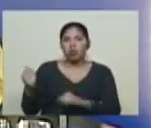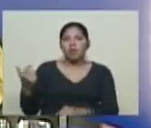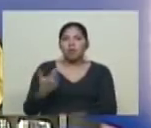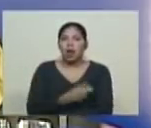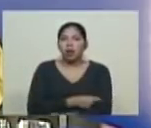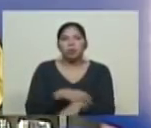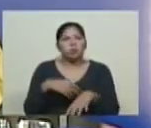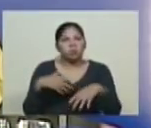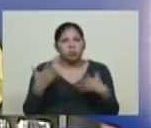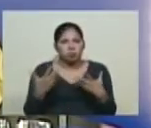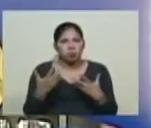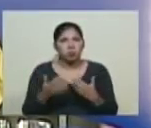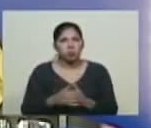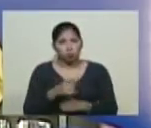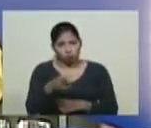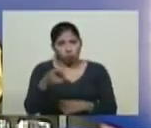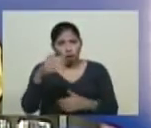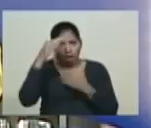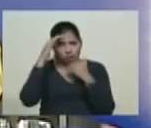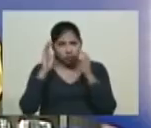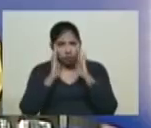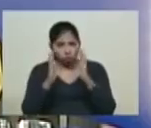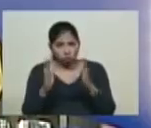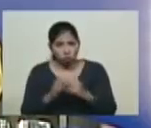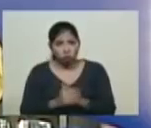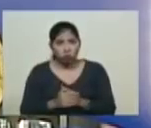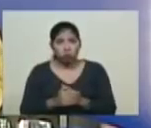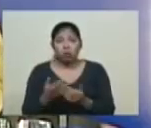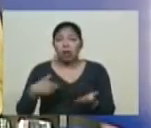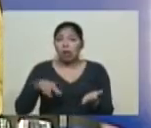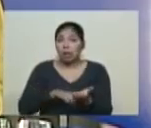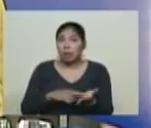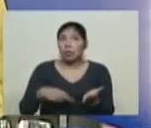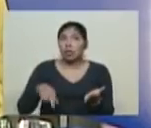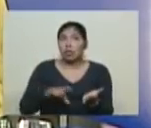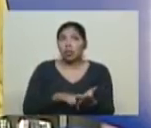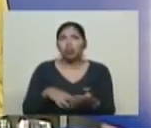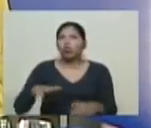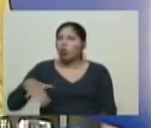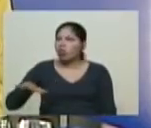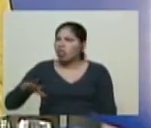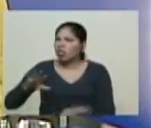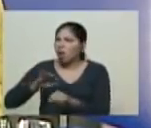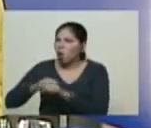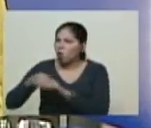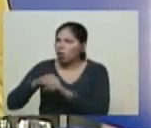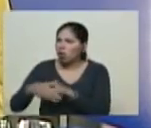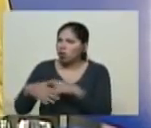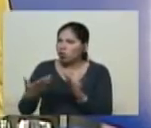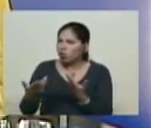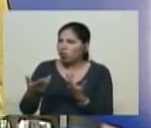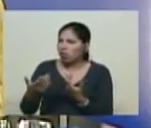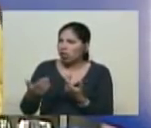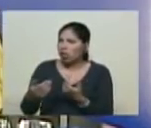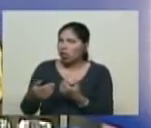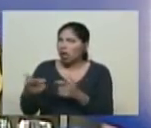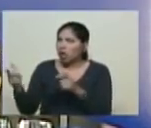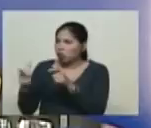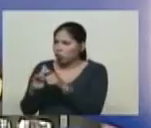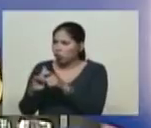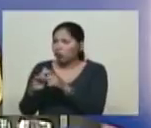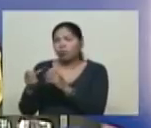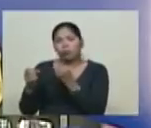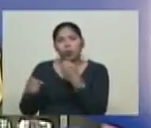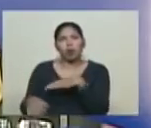vacunar? Atención a usted, escuche. Tengo que repetirlo mucho, Jorge Rodríguez. ¿Dónde está Jorge Rodríguez? Jorgito, está en una reunión.